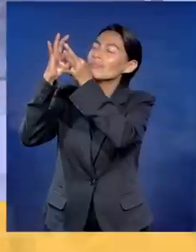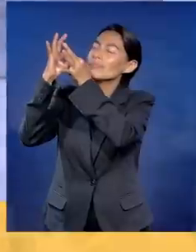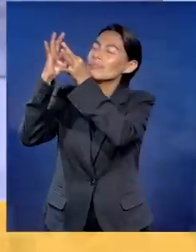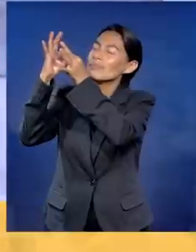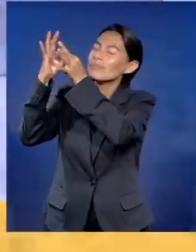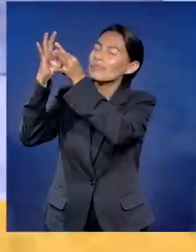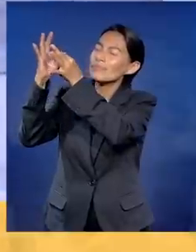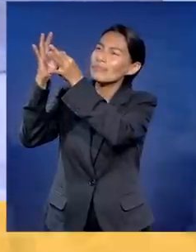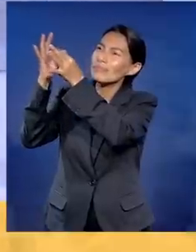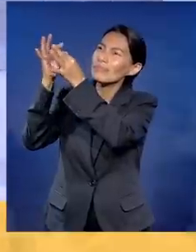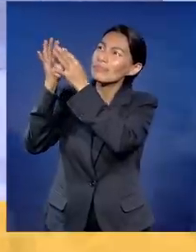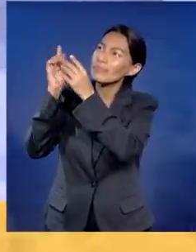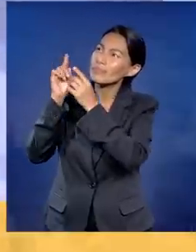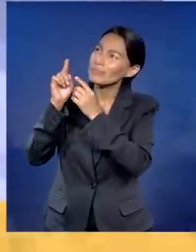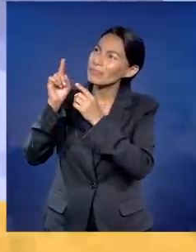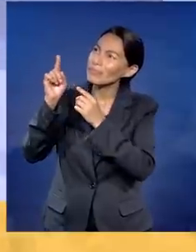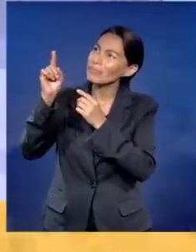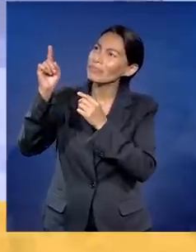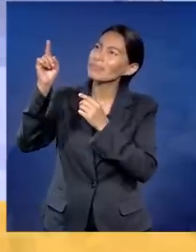discutir. Reserva